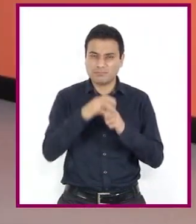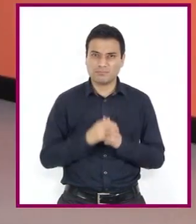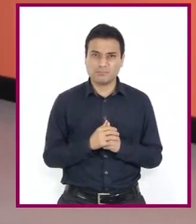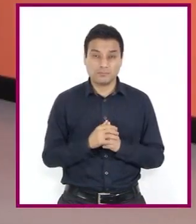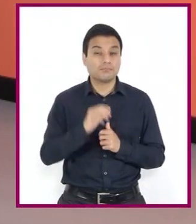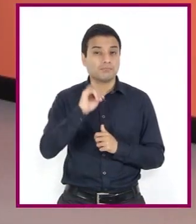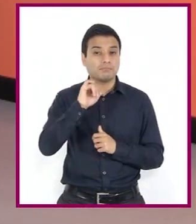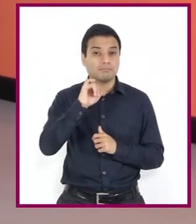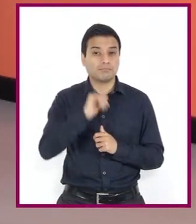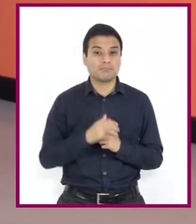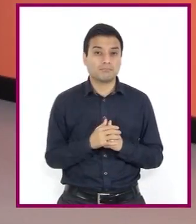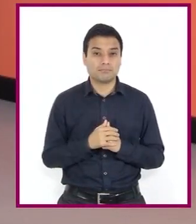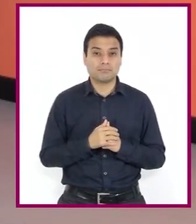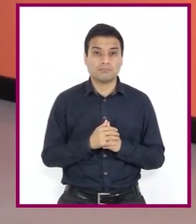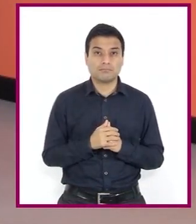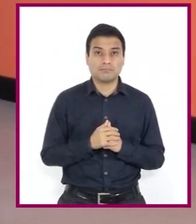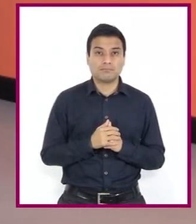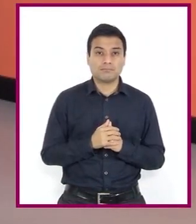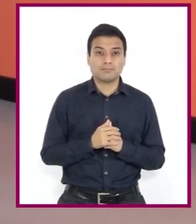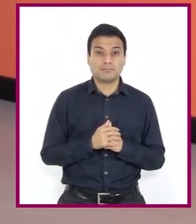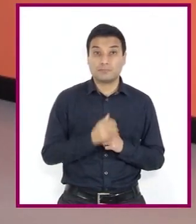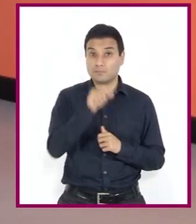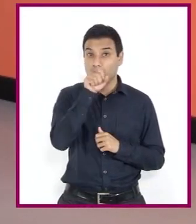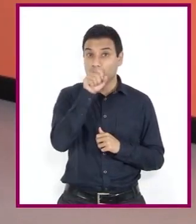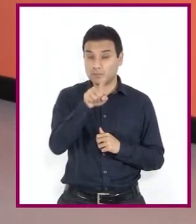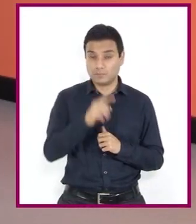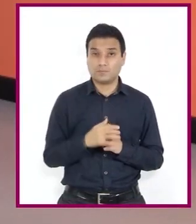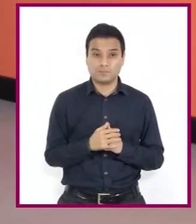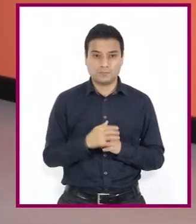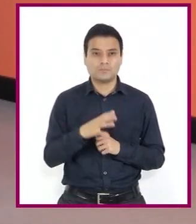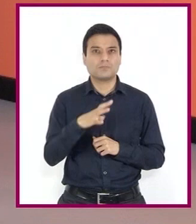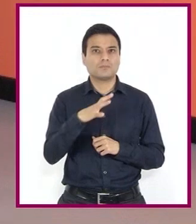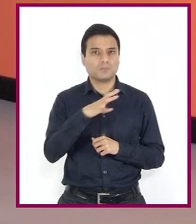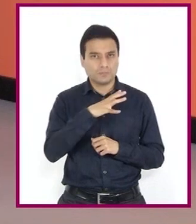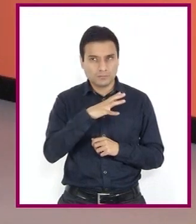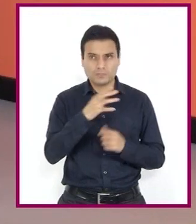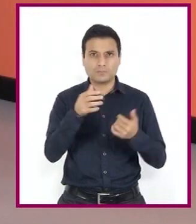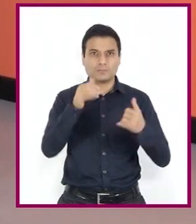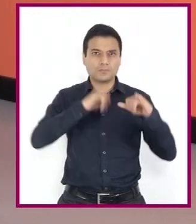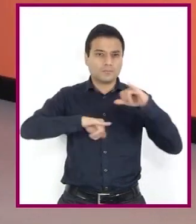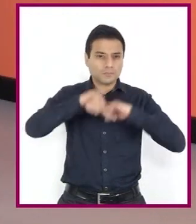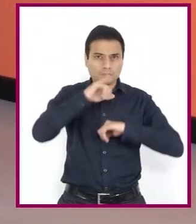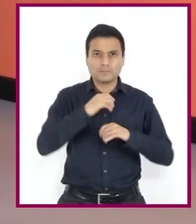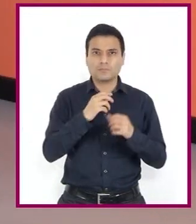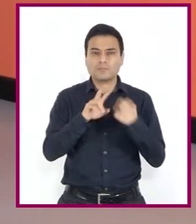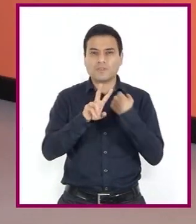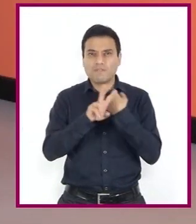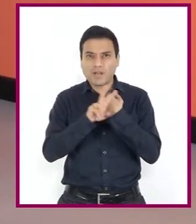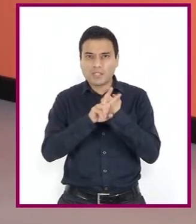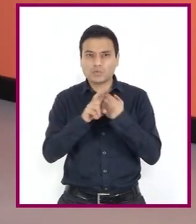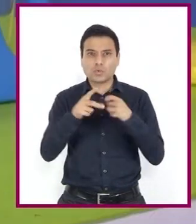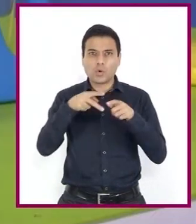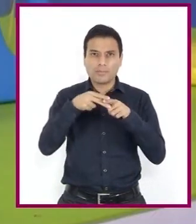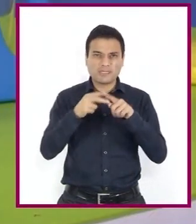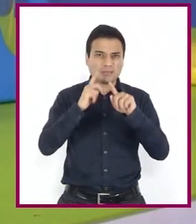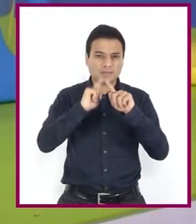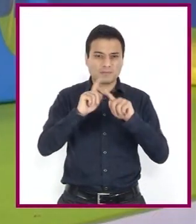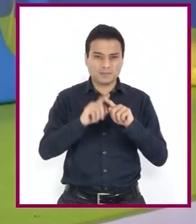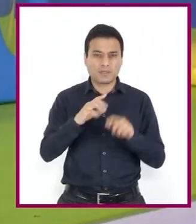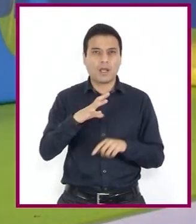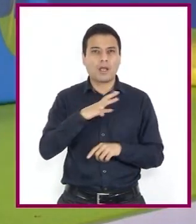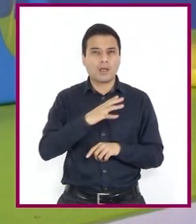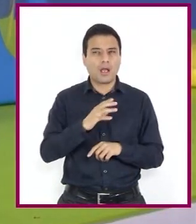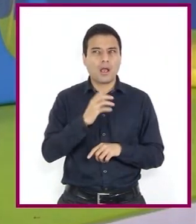Sí, además hay algunos instrumentos de laboratorio que me hacen recordar a un premio